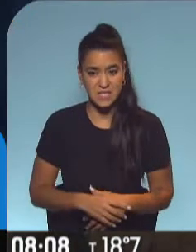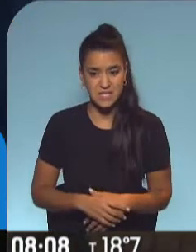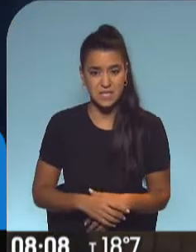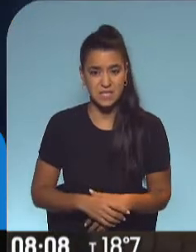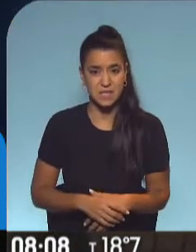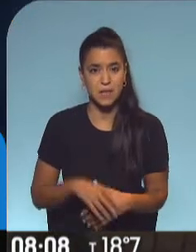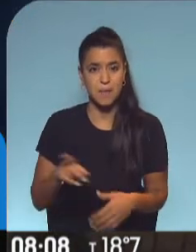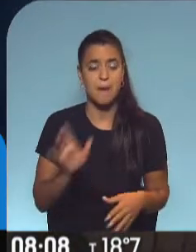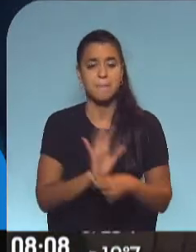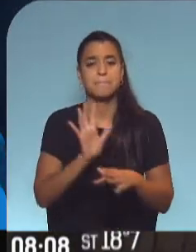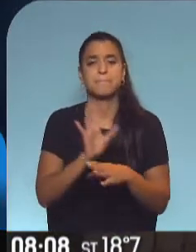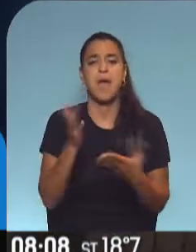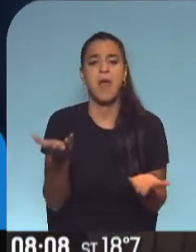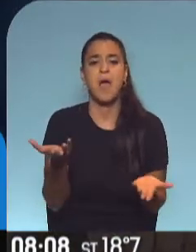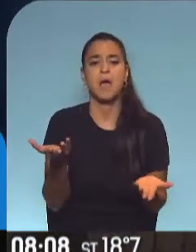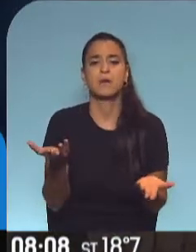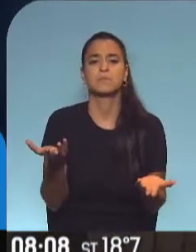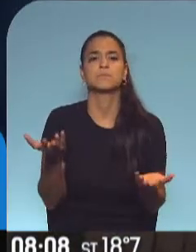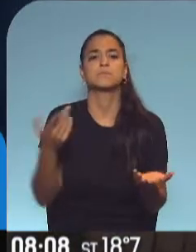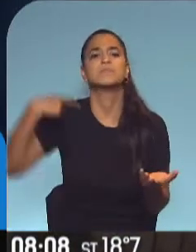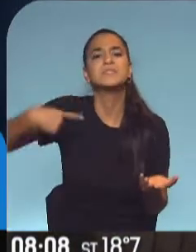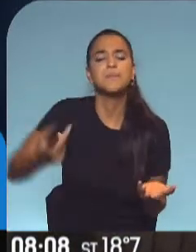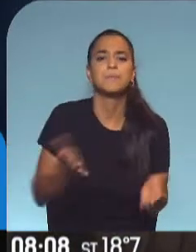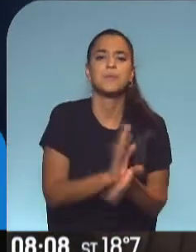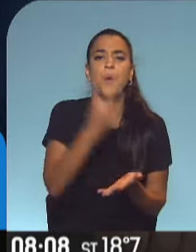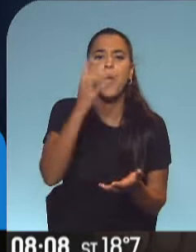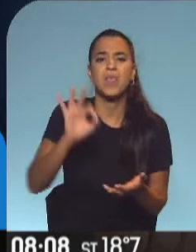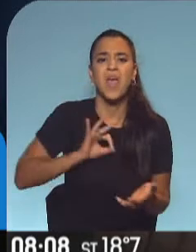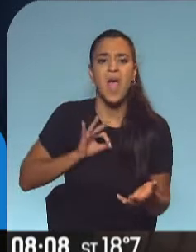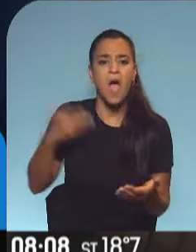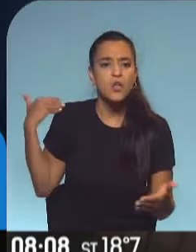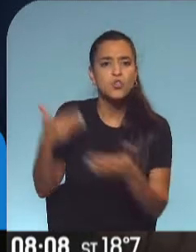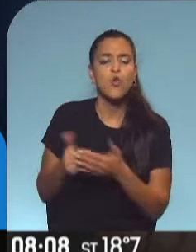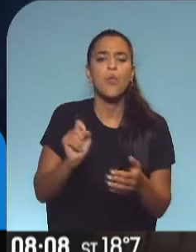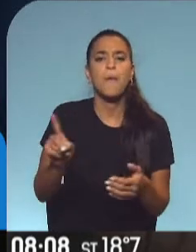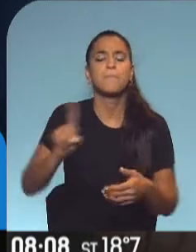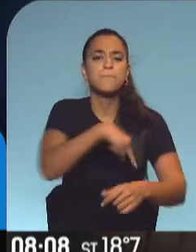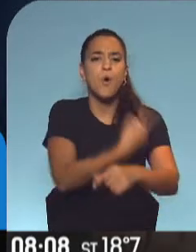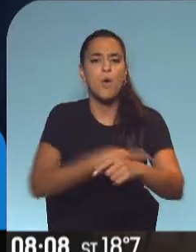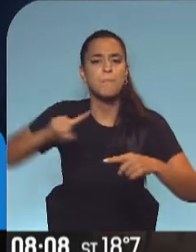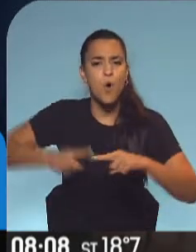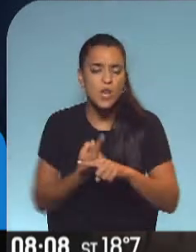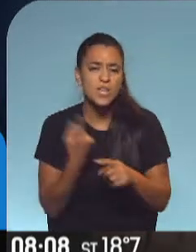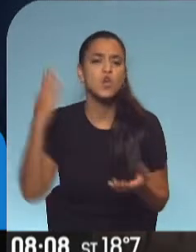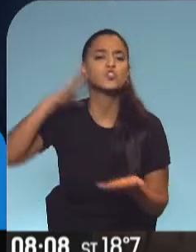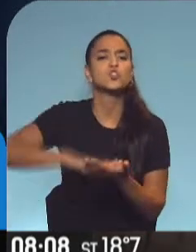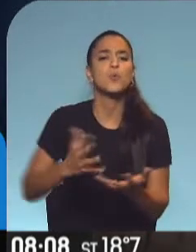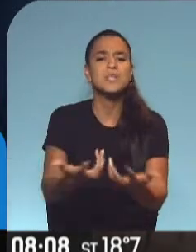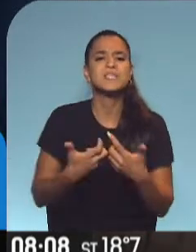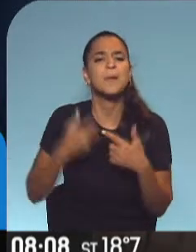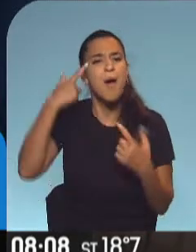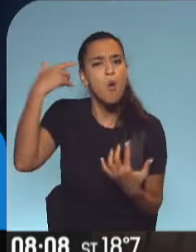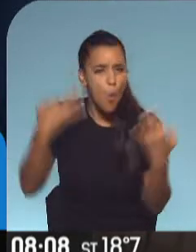esta contaminación casi permanente en los últimos 20 años del poder político respecto del sistema